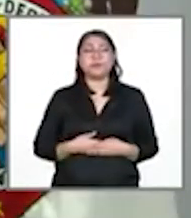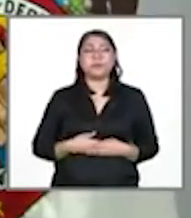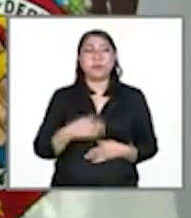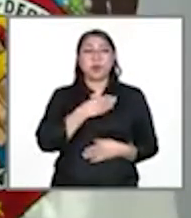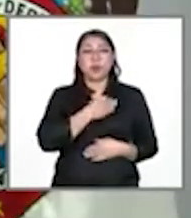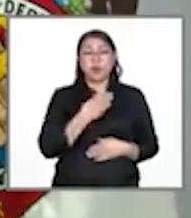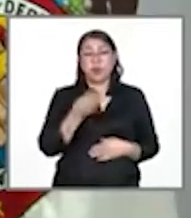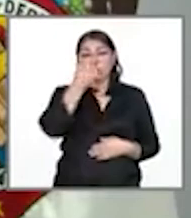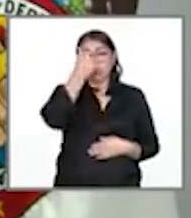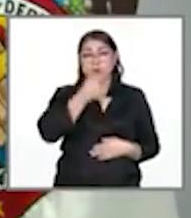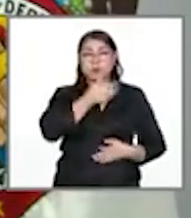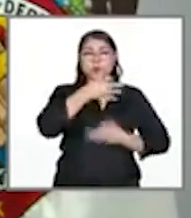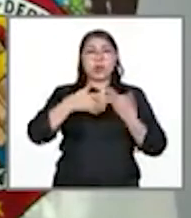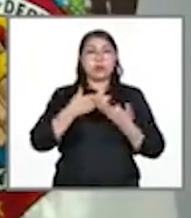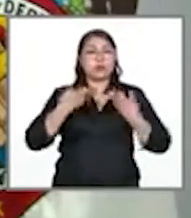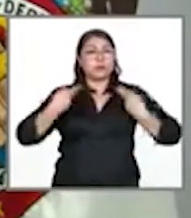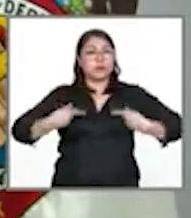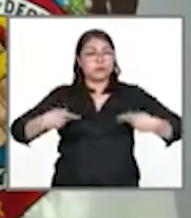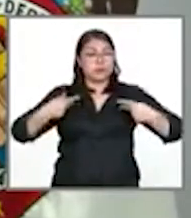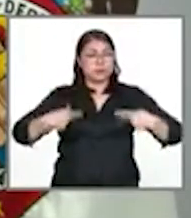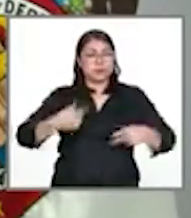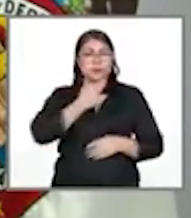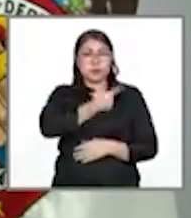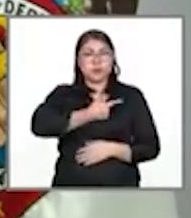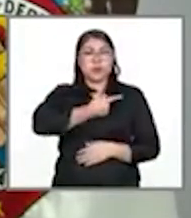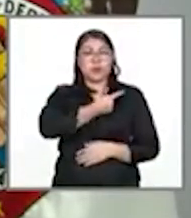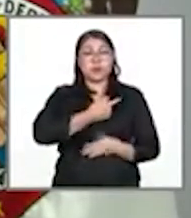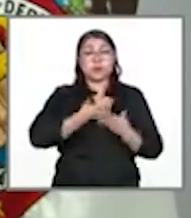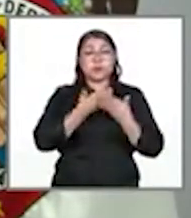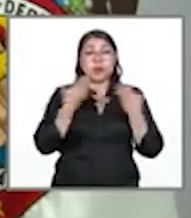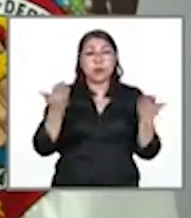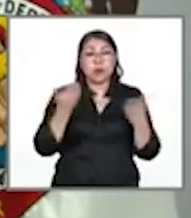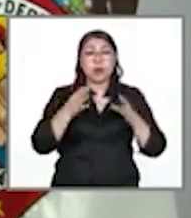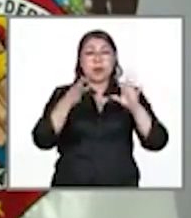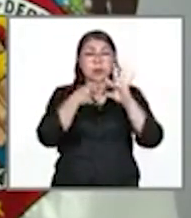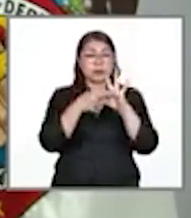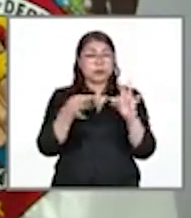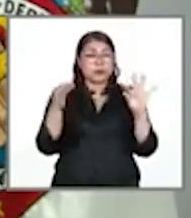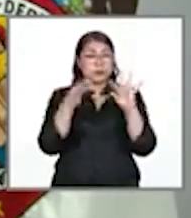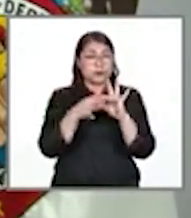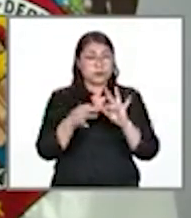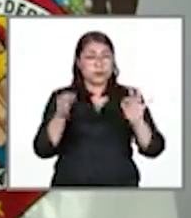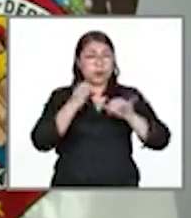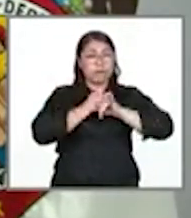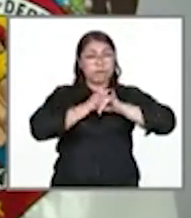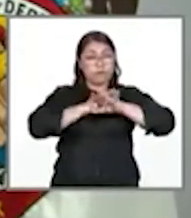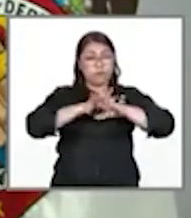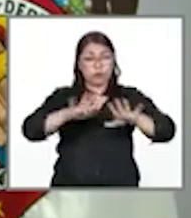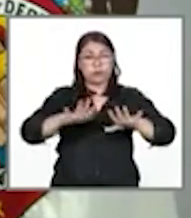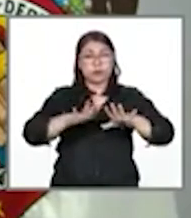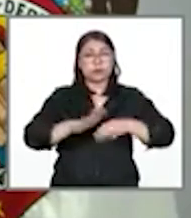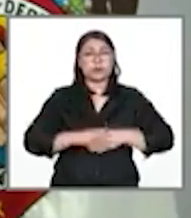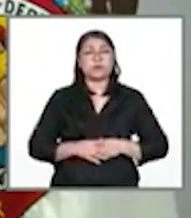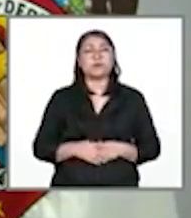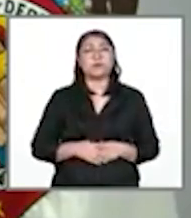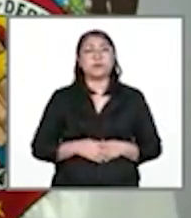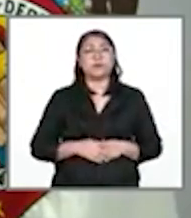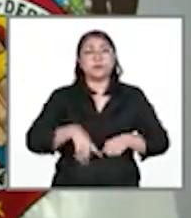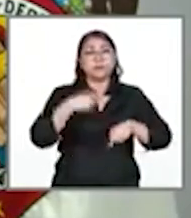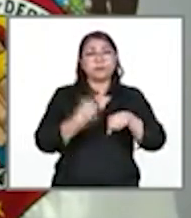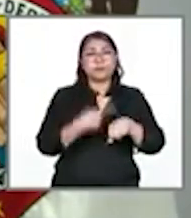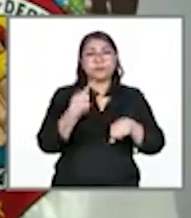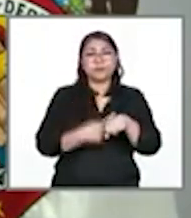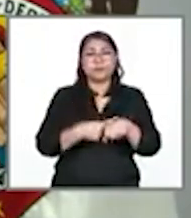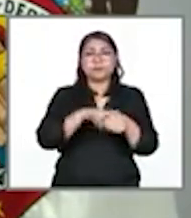noches, Uriel, buenas noches al auditorio, con gusto. Me voy a permitir compartir a todas y todos ustedes el panorama